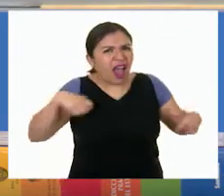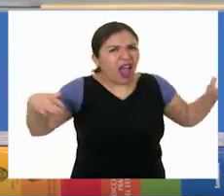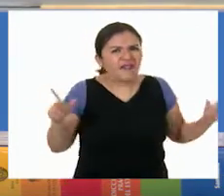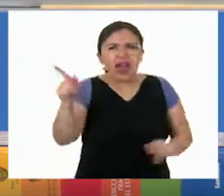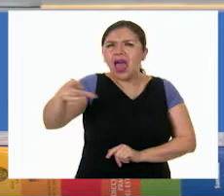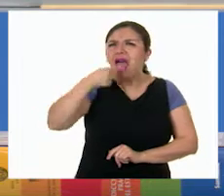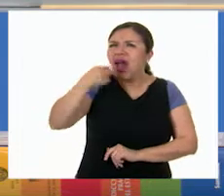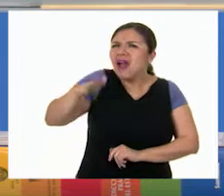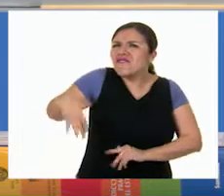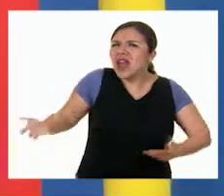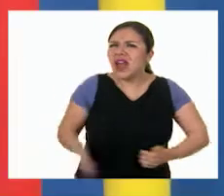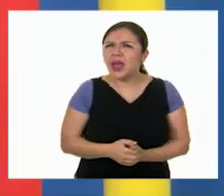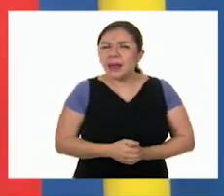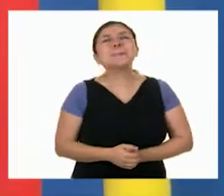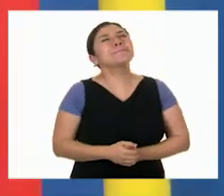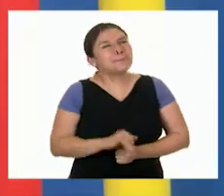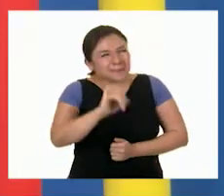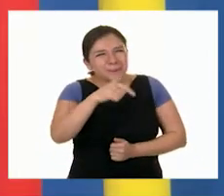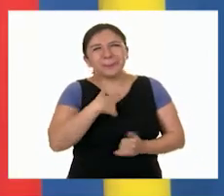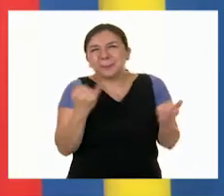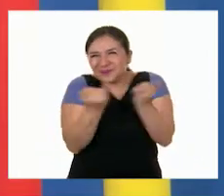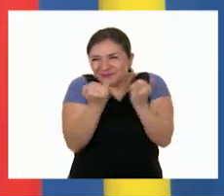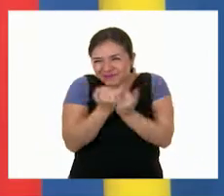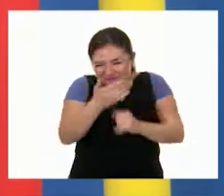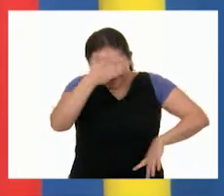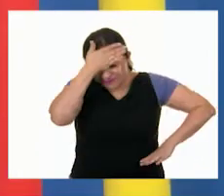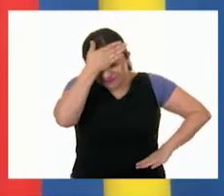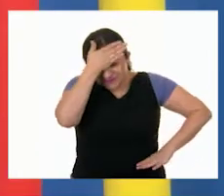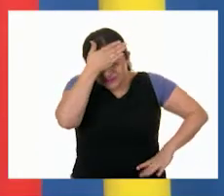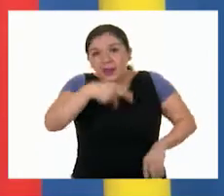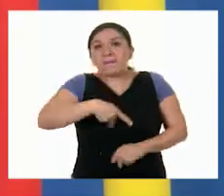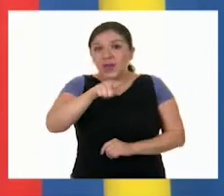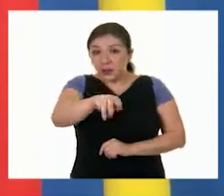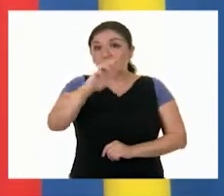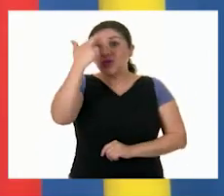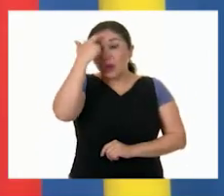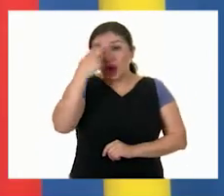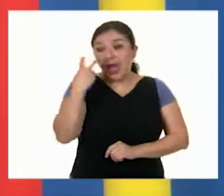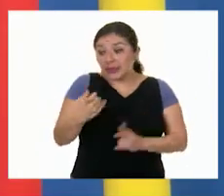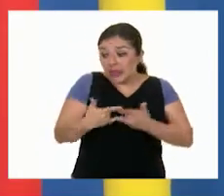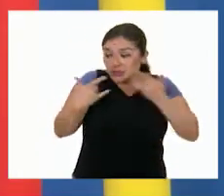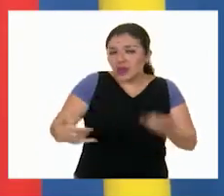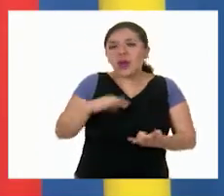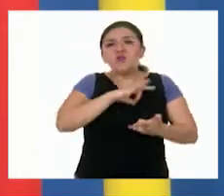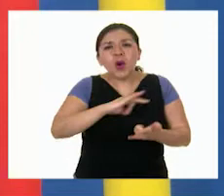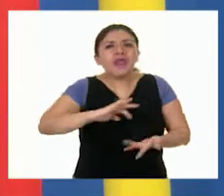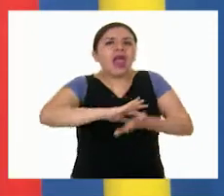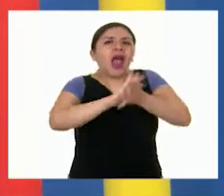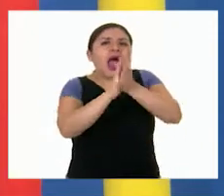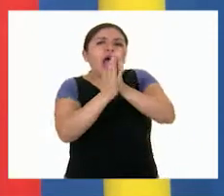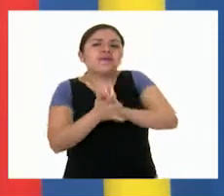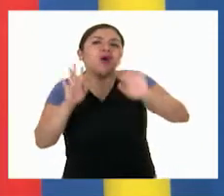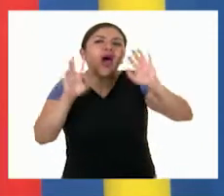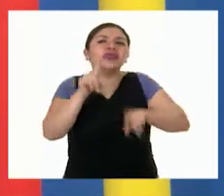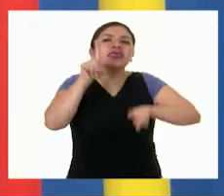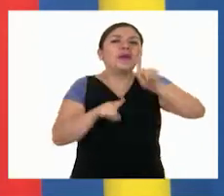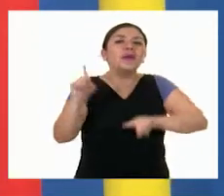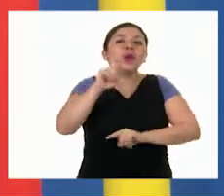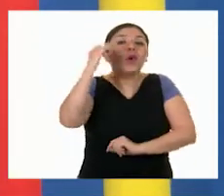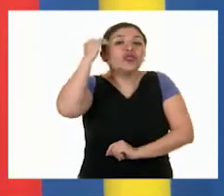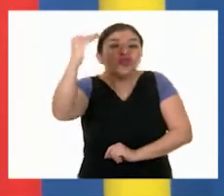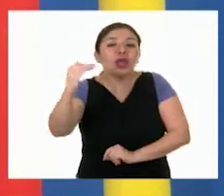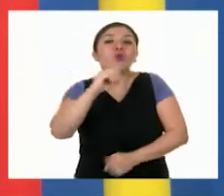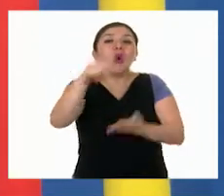María. Yo también, Raulito. Pero acuérdate que las fábulas pueden variar un poco según la época o